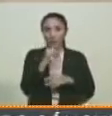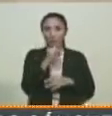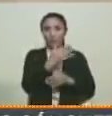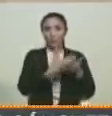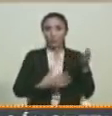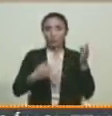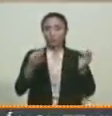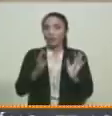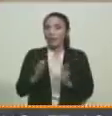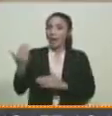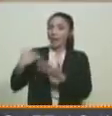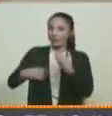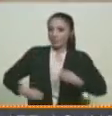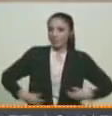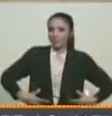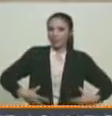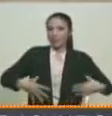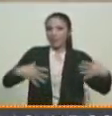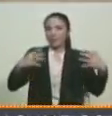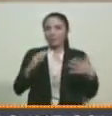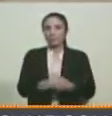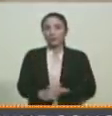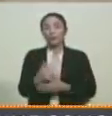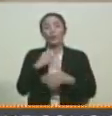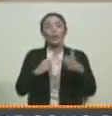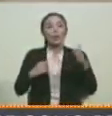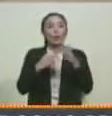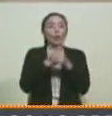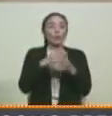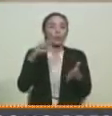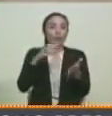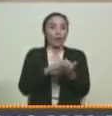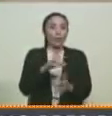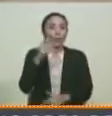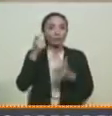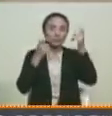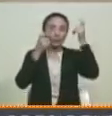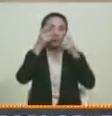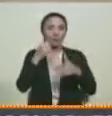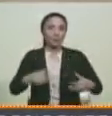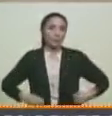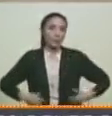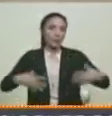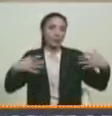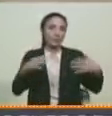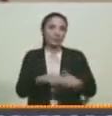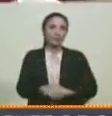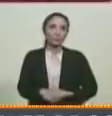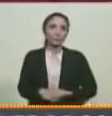los ricachones de este país que le dieron el golpe al comandante Chávez.